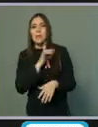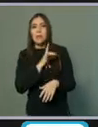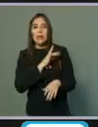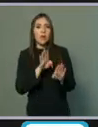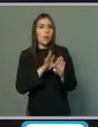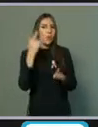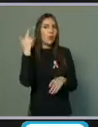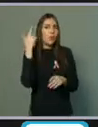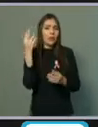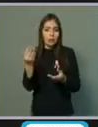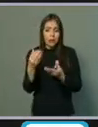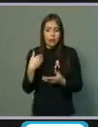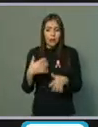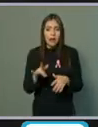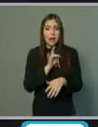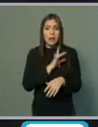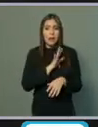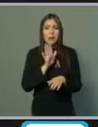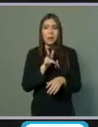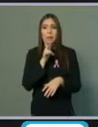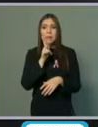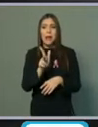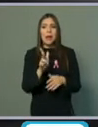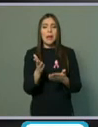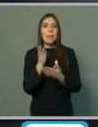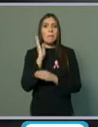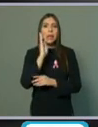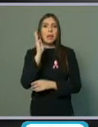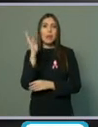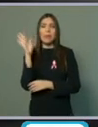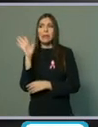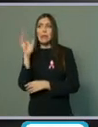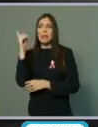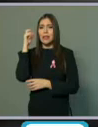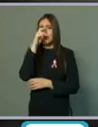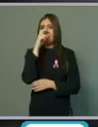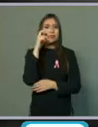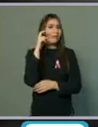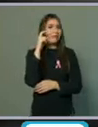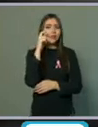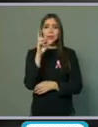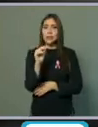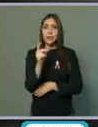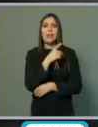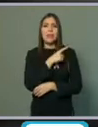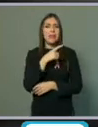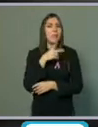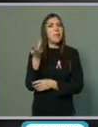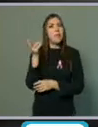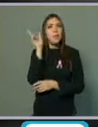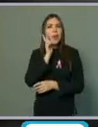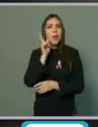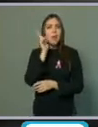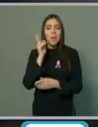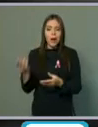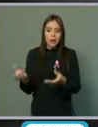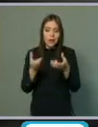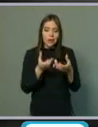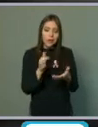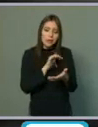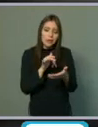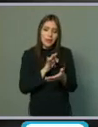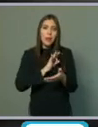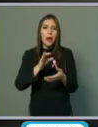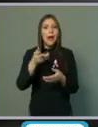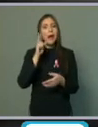nombre de biblioteca o de, no sé, no suena como difícil. No, acercarnos y ver qué podemos obtener de ellos, ¿no? Y